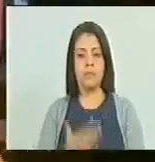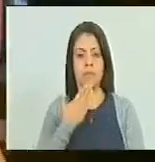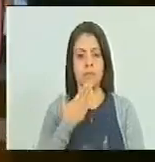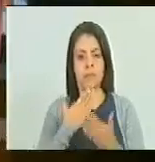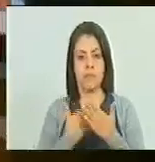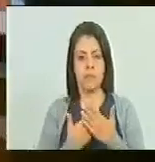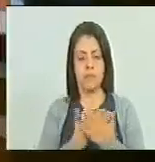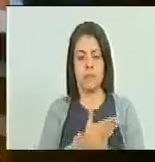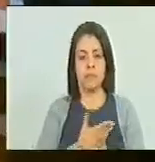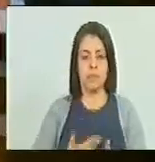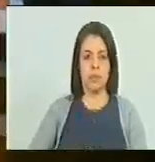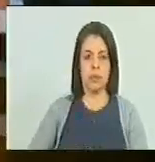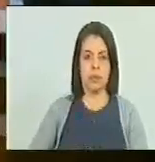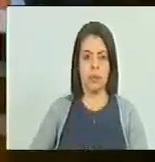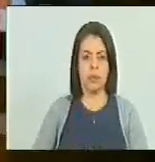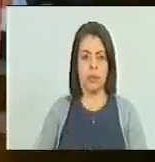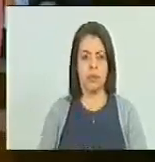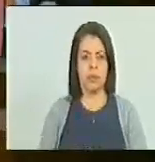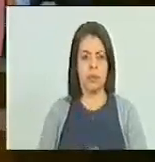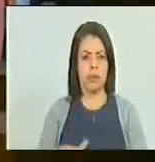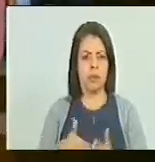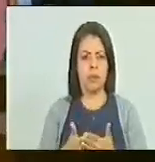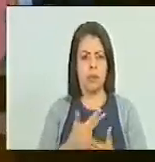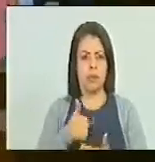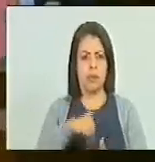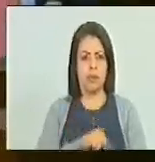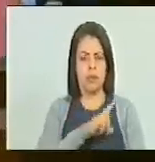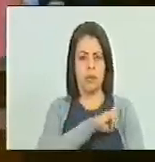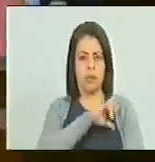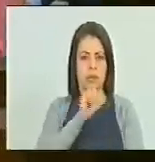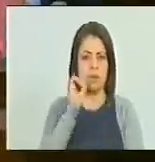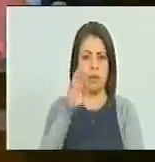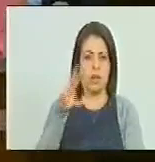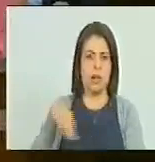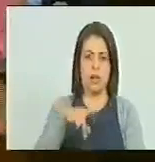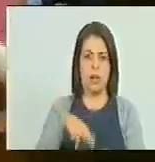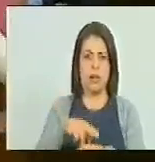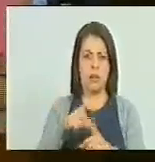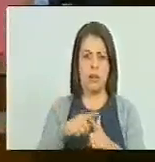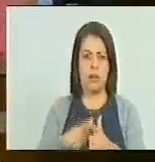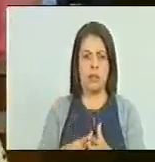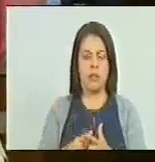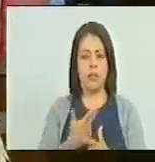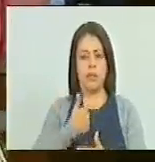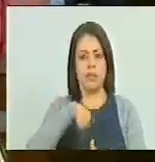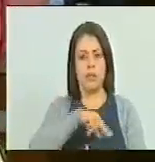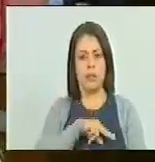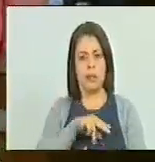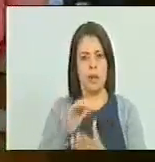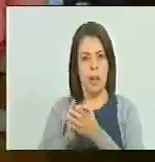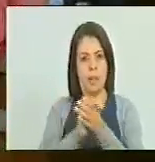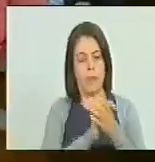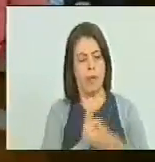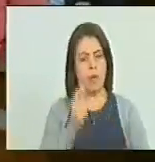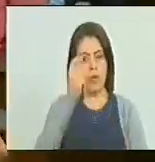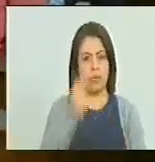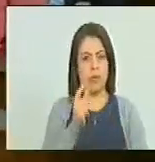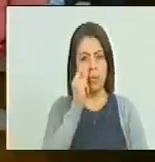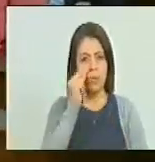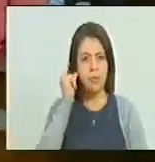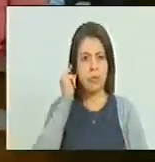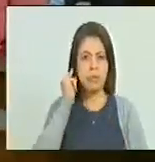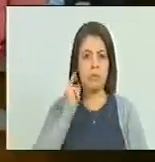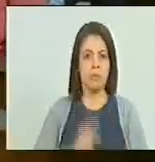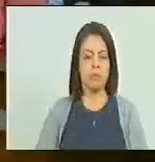Gracias, presidente. Saludos a nuestra directiva de la Asamblea Nacional, a nuestros colegas diputados y